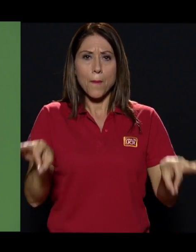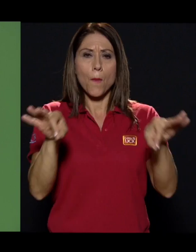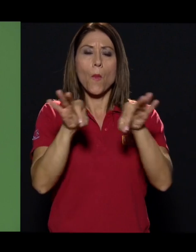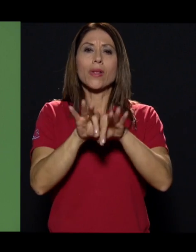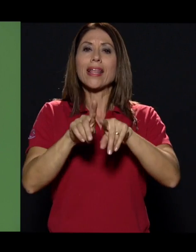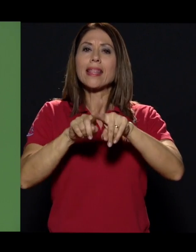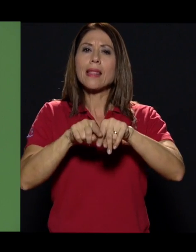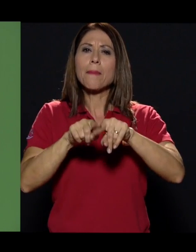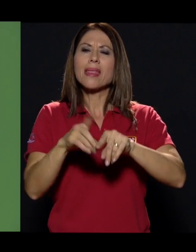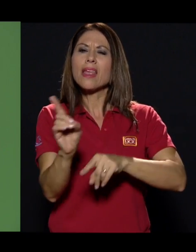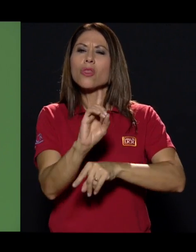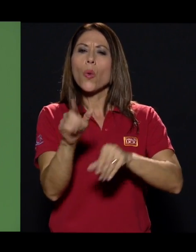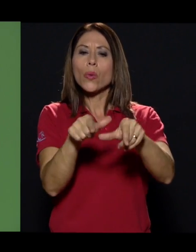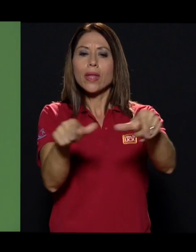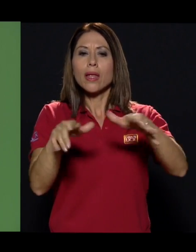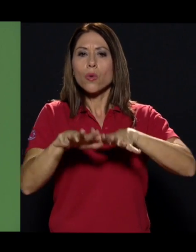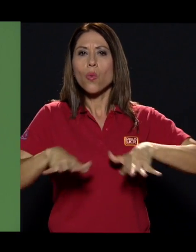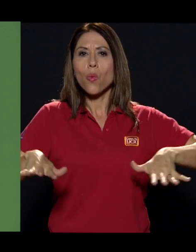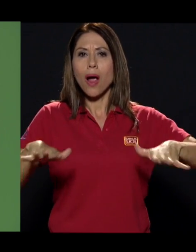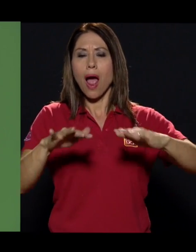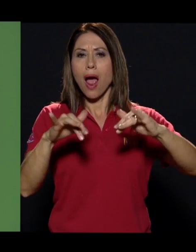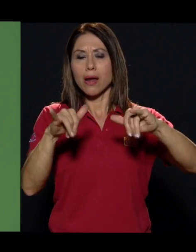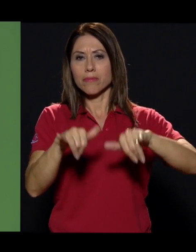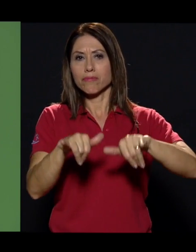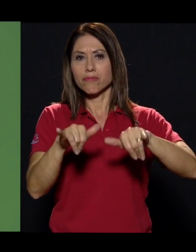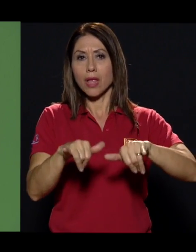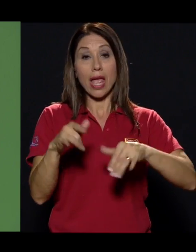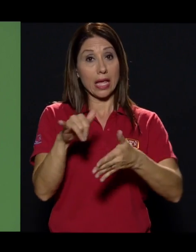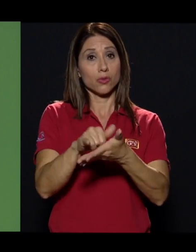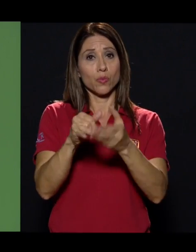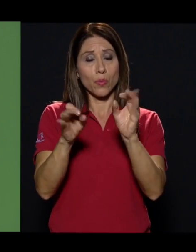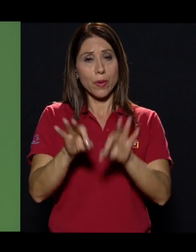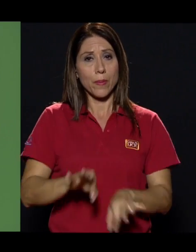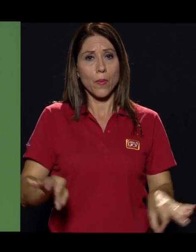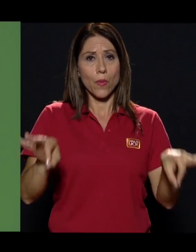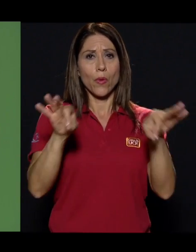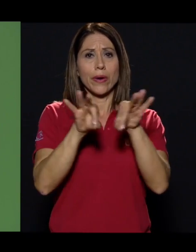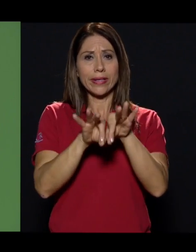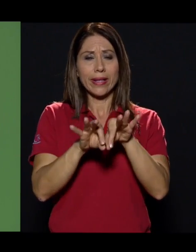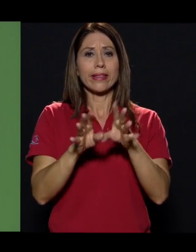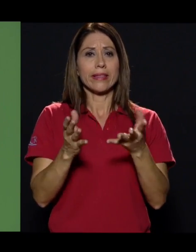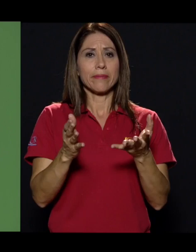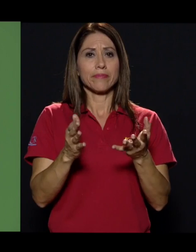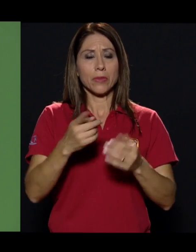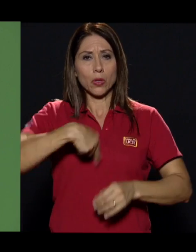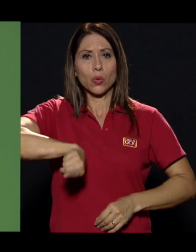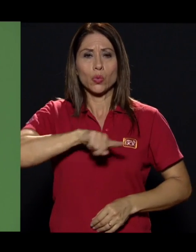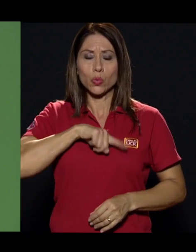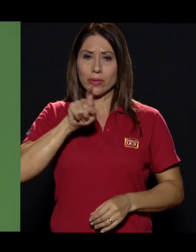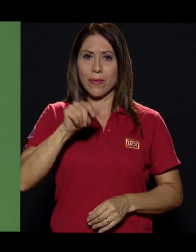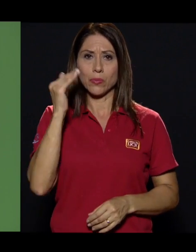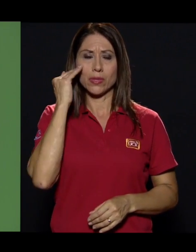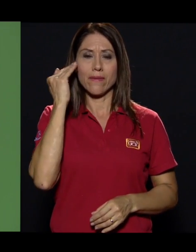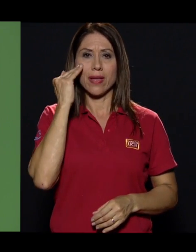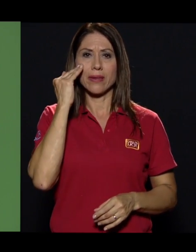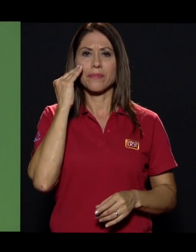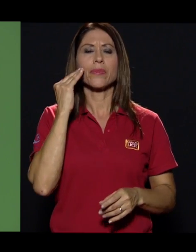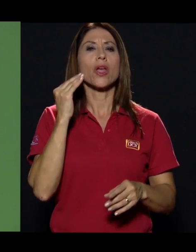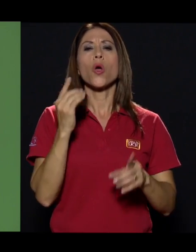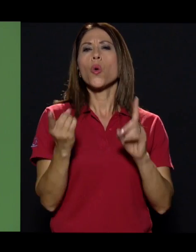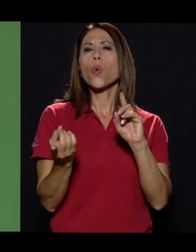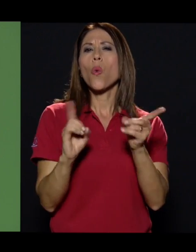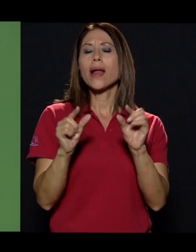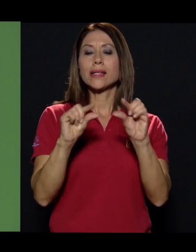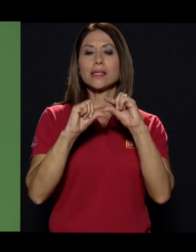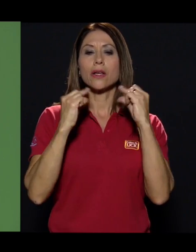que depende del lugar donde estemos, ¿verdad? Porque eso también es muy importante, sepamos cuáles son